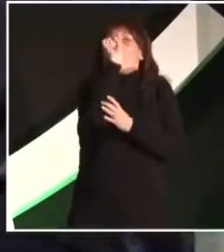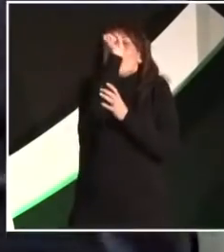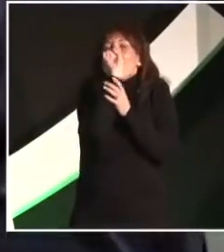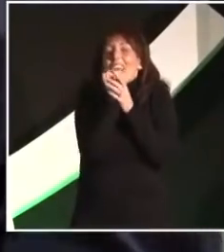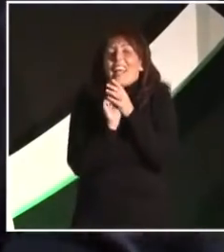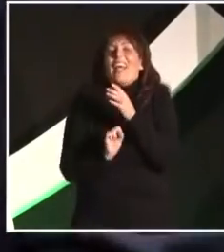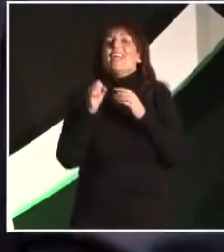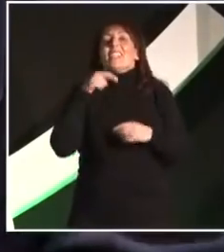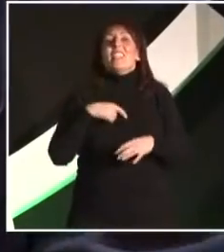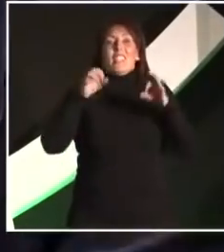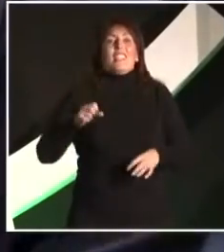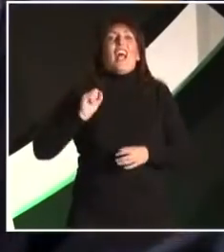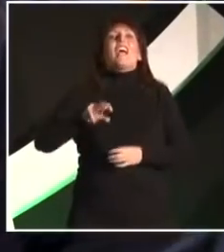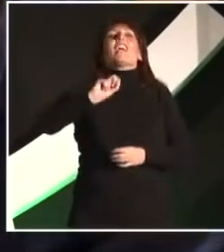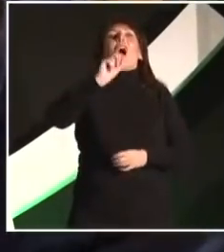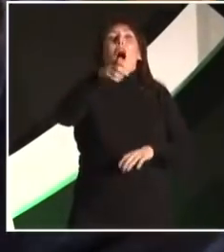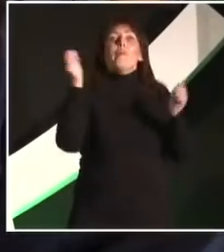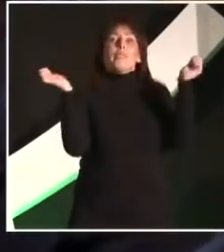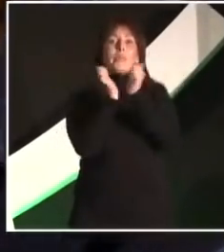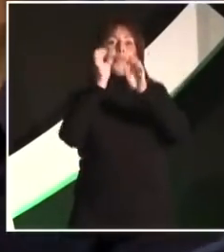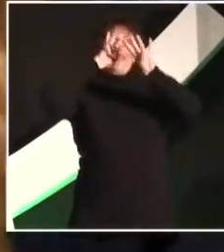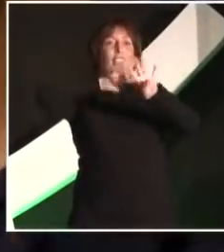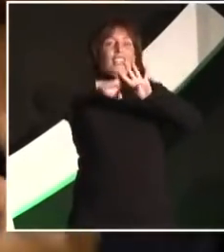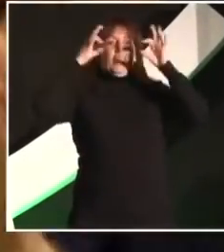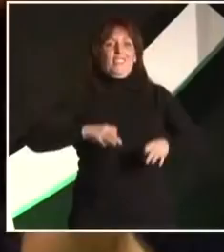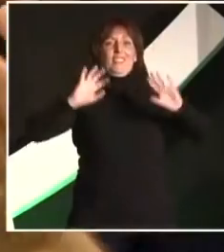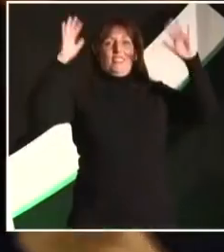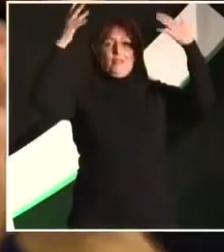pequeñito, camino de la cárcel.